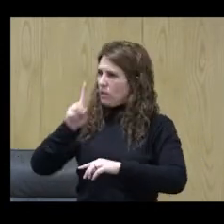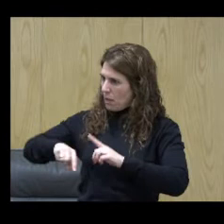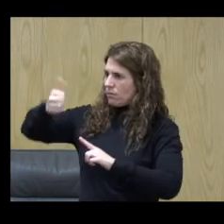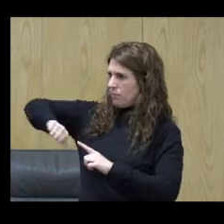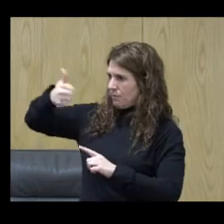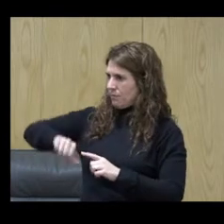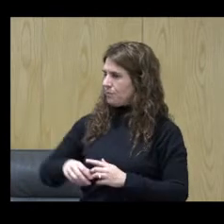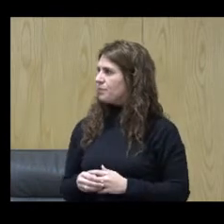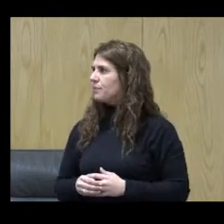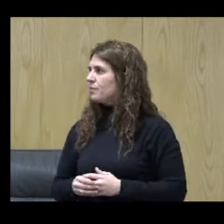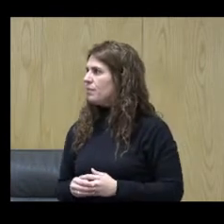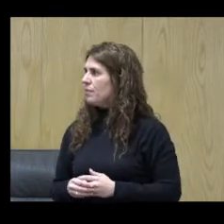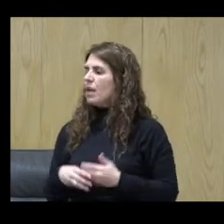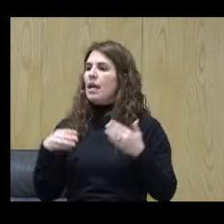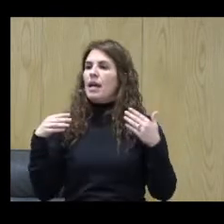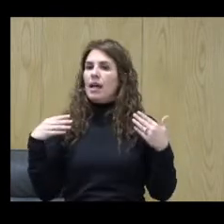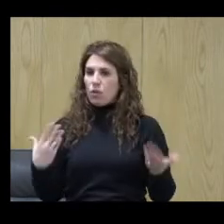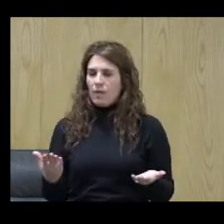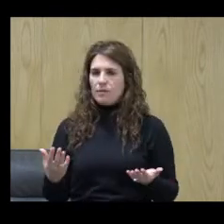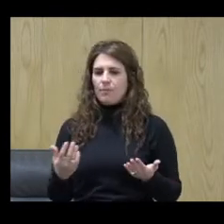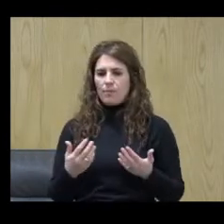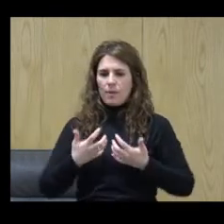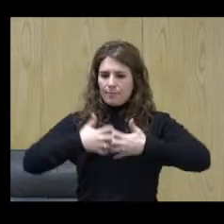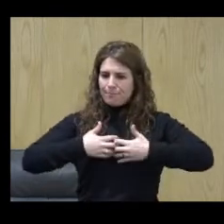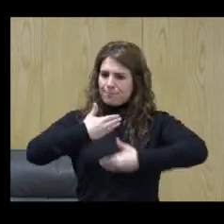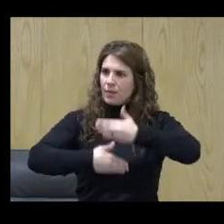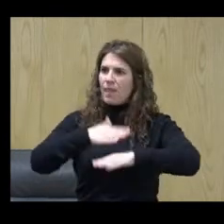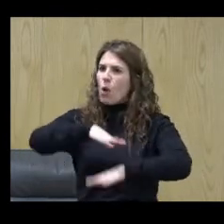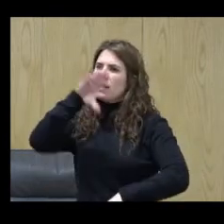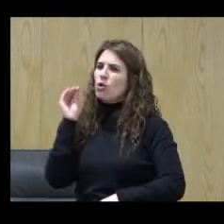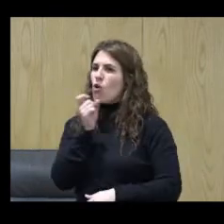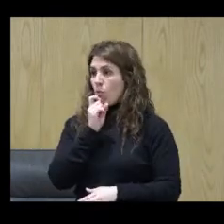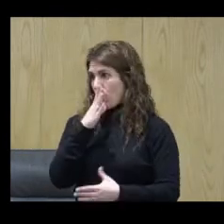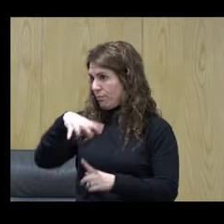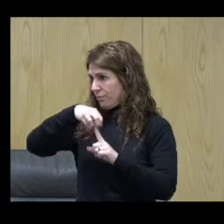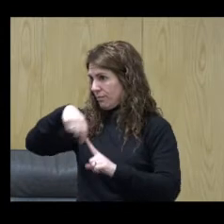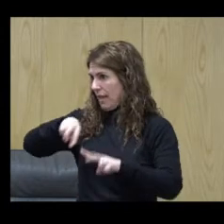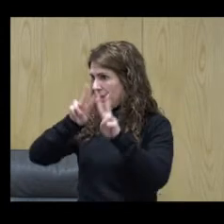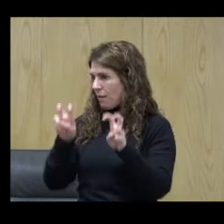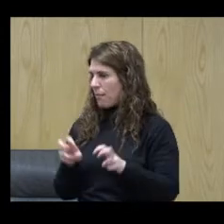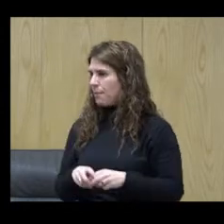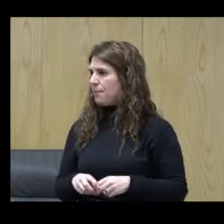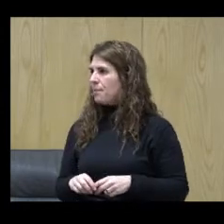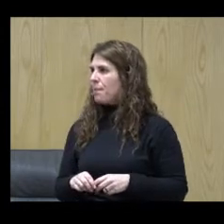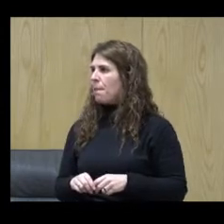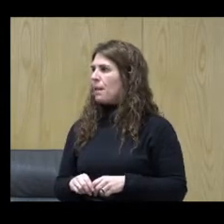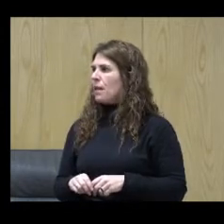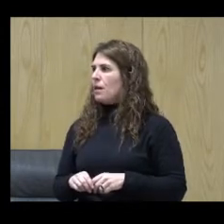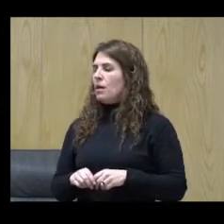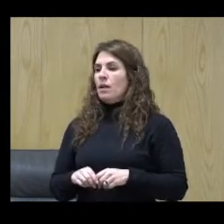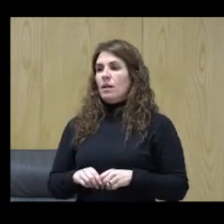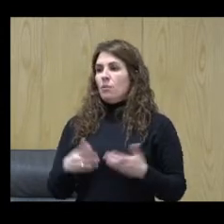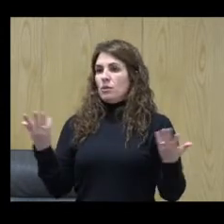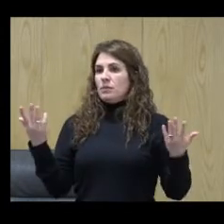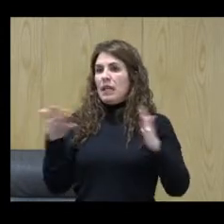¿Qué es comprender entonces? ¿Cuál es el mecanismo de comprensión que realmente es el núcleo de todo esto? Pues básicamente es tratar de darle sentido